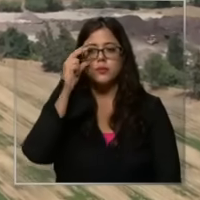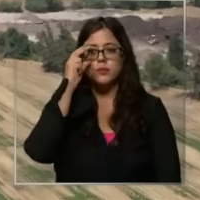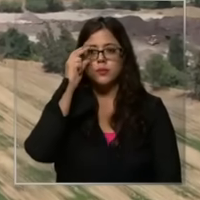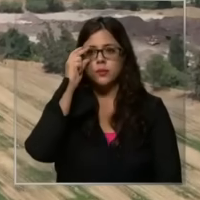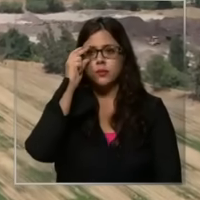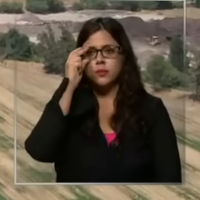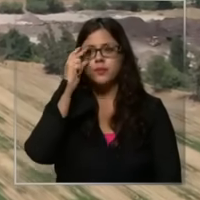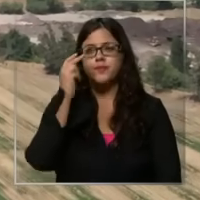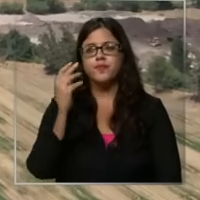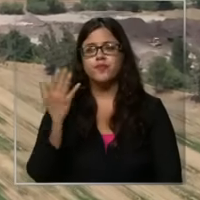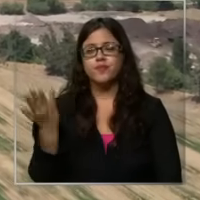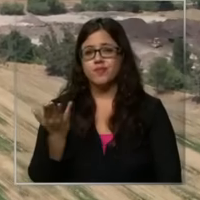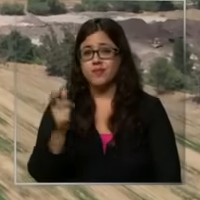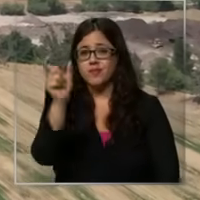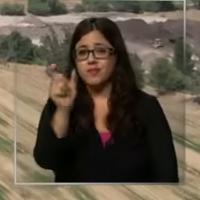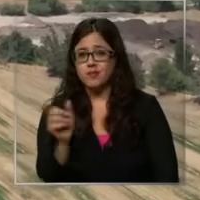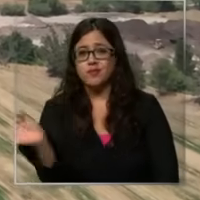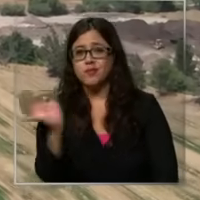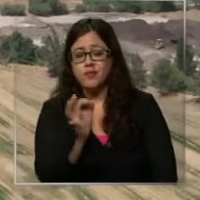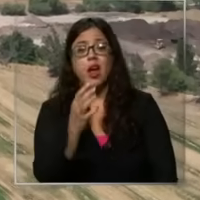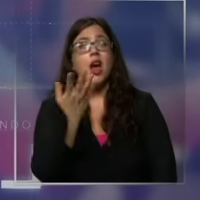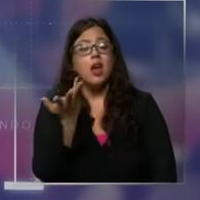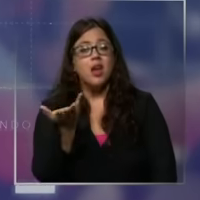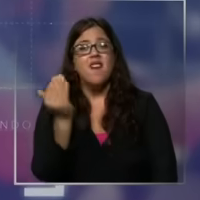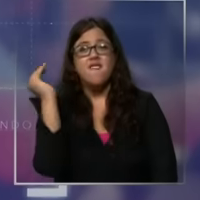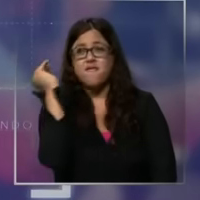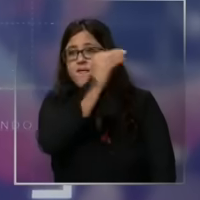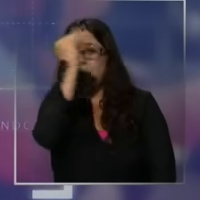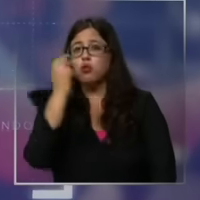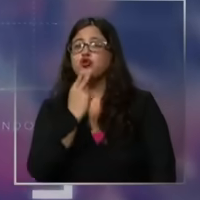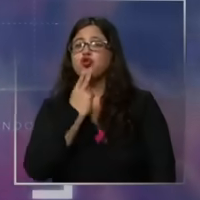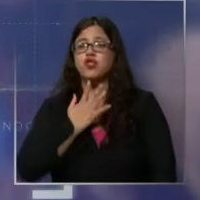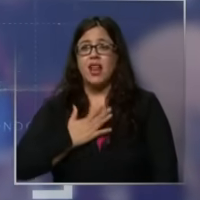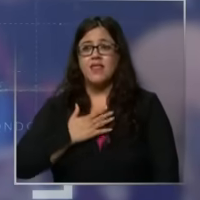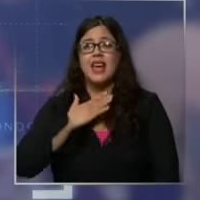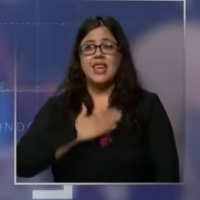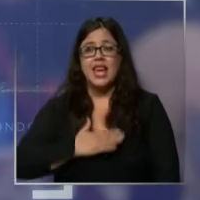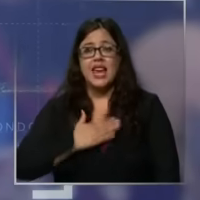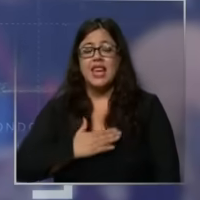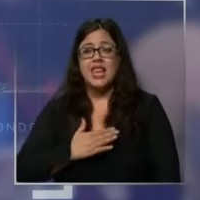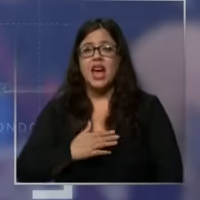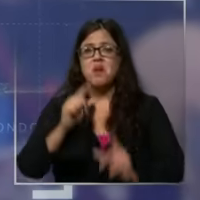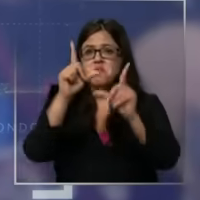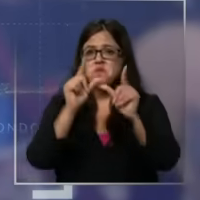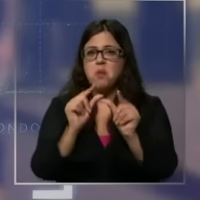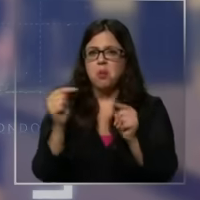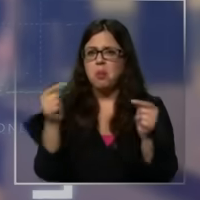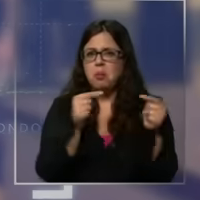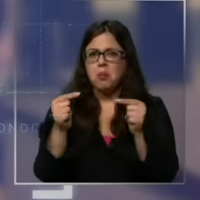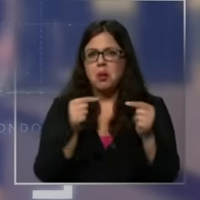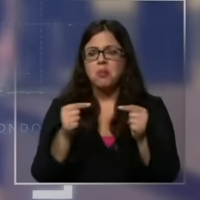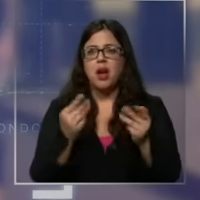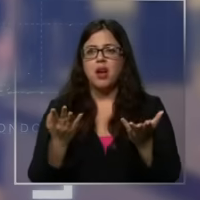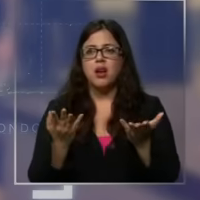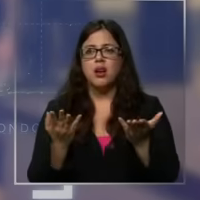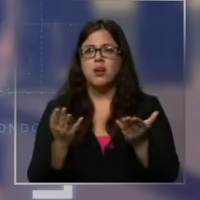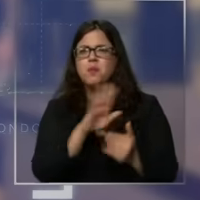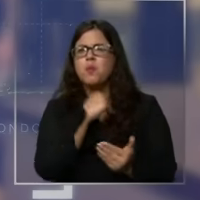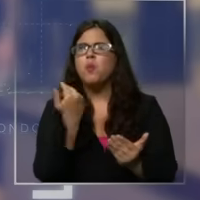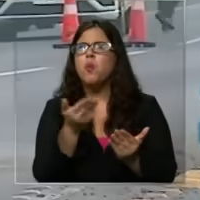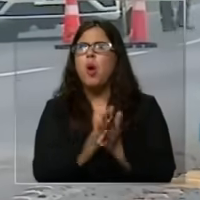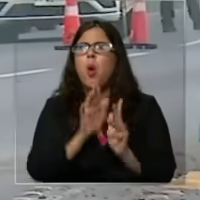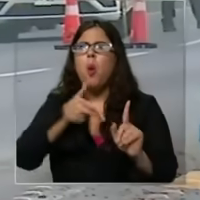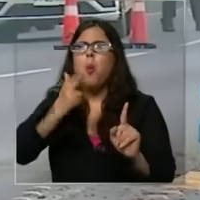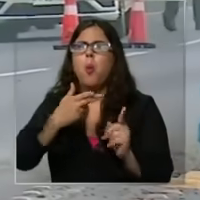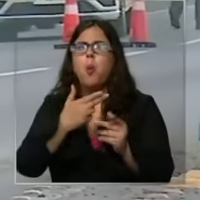De quien hablaremos, dicen que donde se hizo conocida por la vida que simplemente quiso llevar, pocos conflictos en realidad tenía. O para morir acribillada y